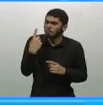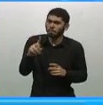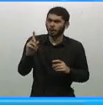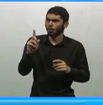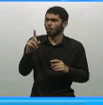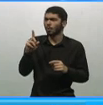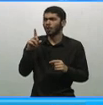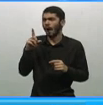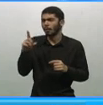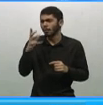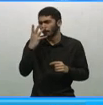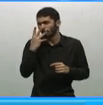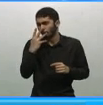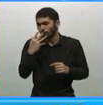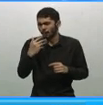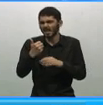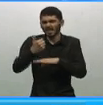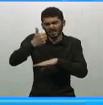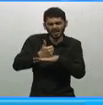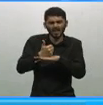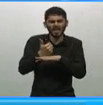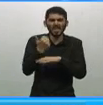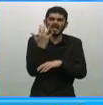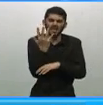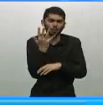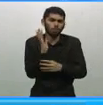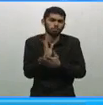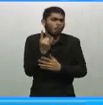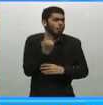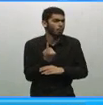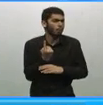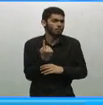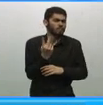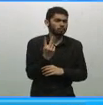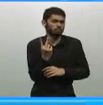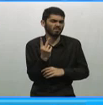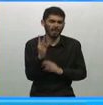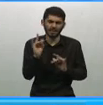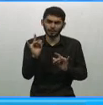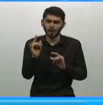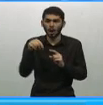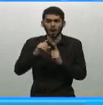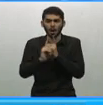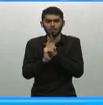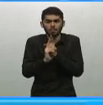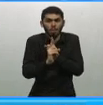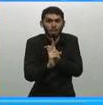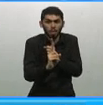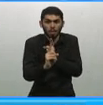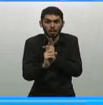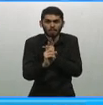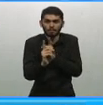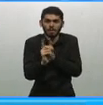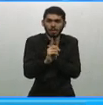a vos te gusta jugar de cinco y en la medida de lo posible hasta de cinco solo eh tener un jugador por detrás de esa línea te obliga movimientos